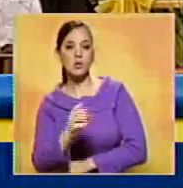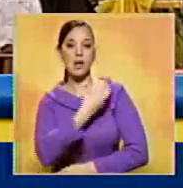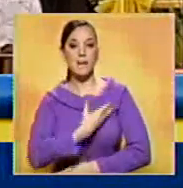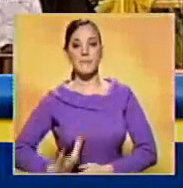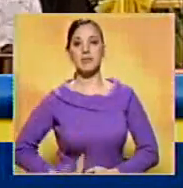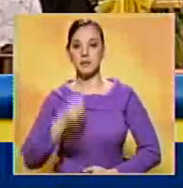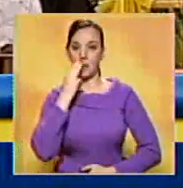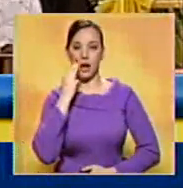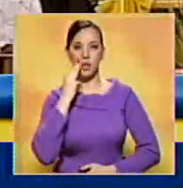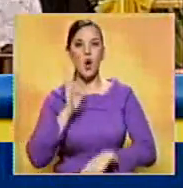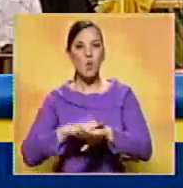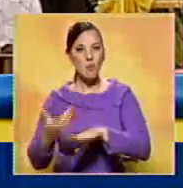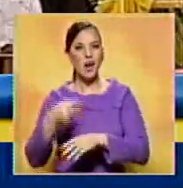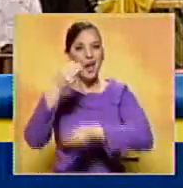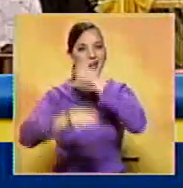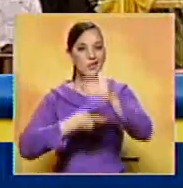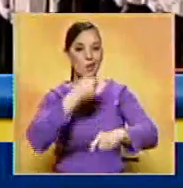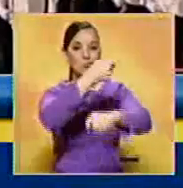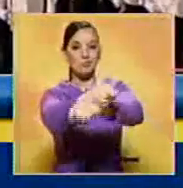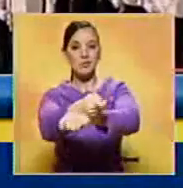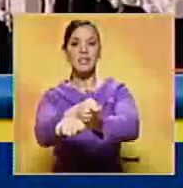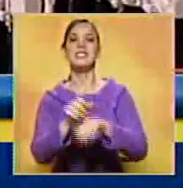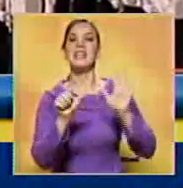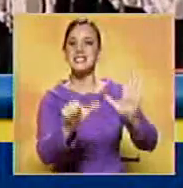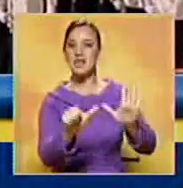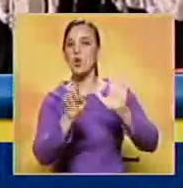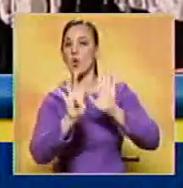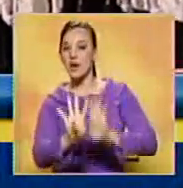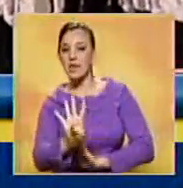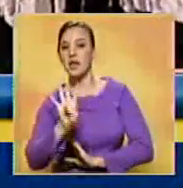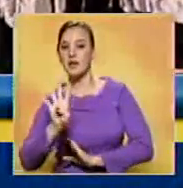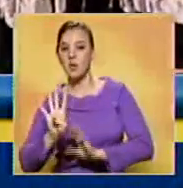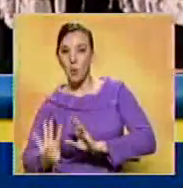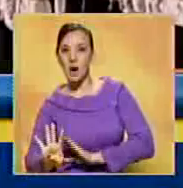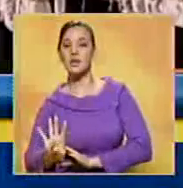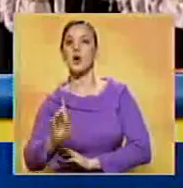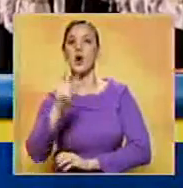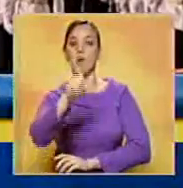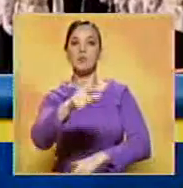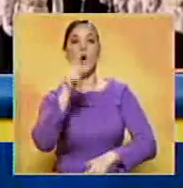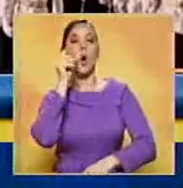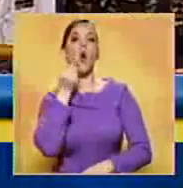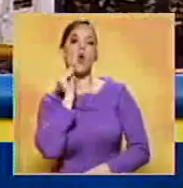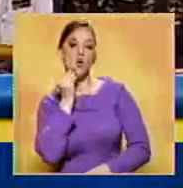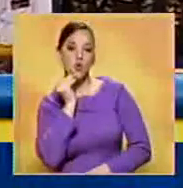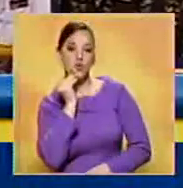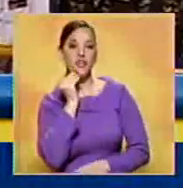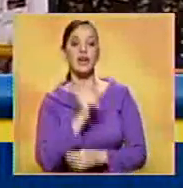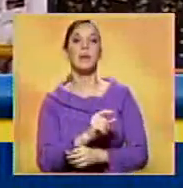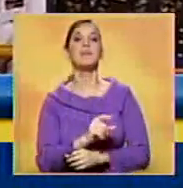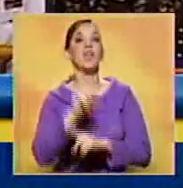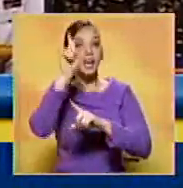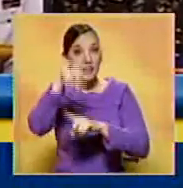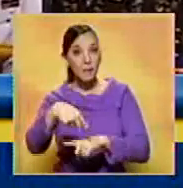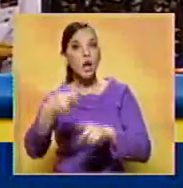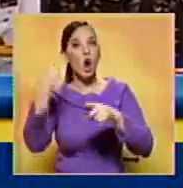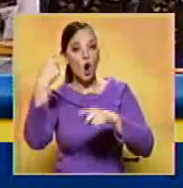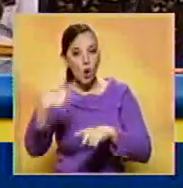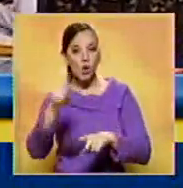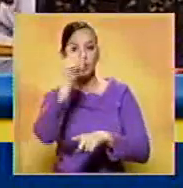acto de graduación de 644 nuevos oficiales de la Fuerza Armada Nacional Bolivariana y el pase de retiro de la promoción